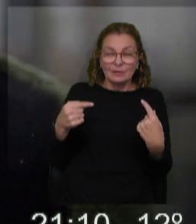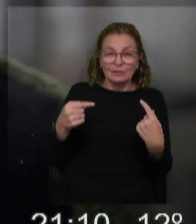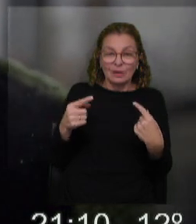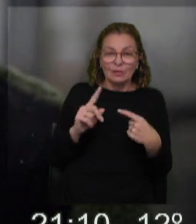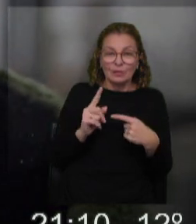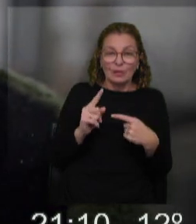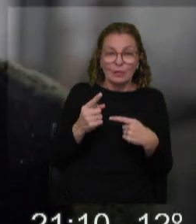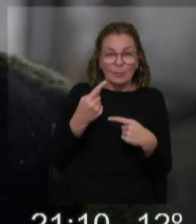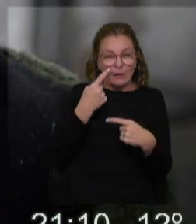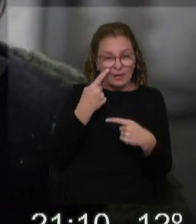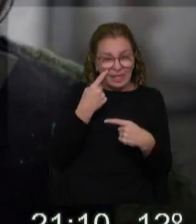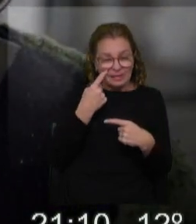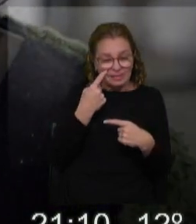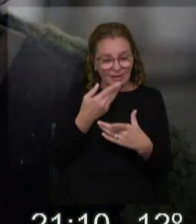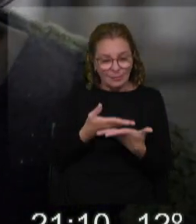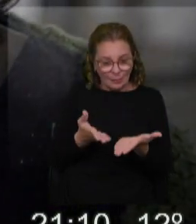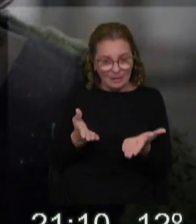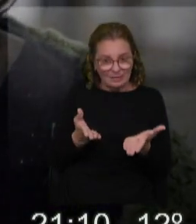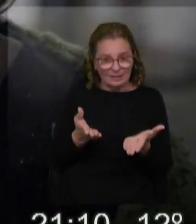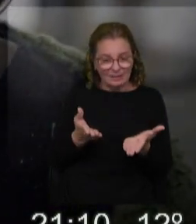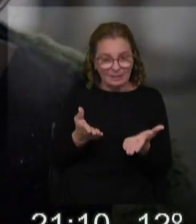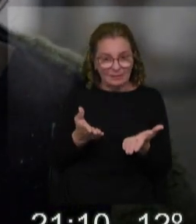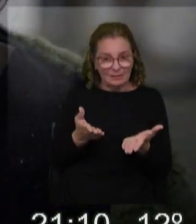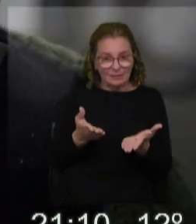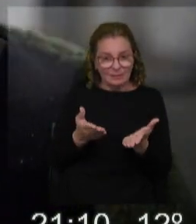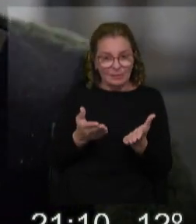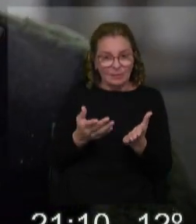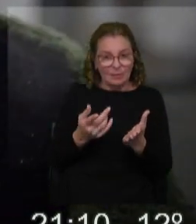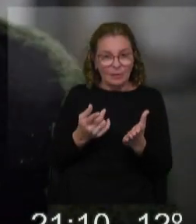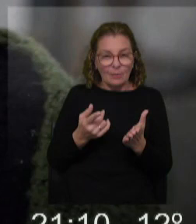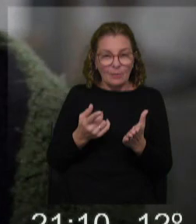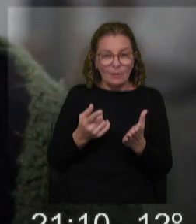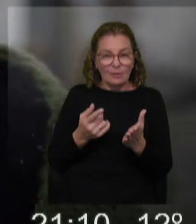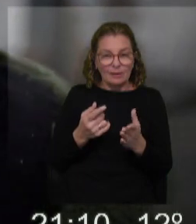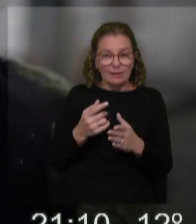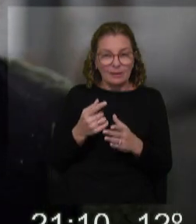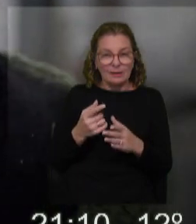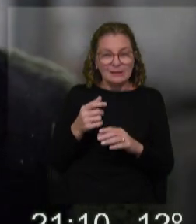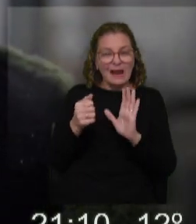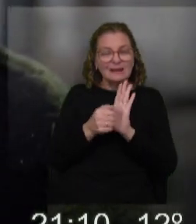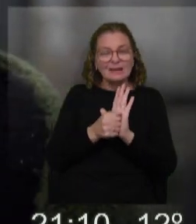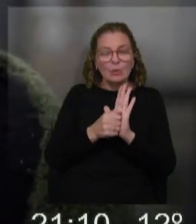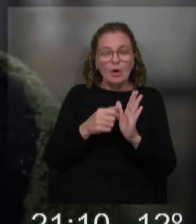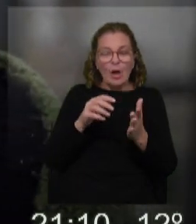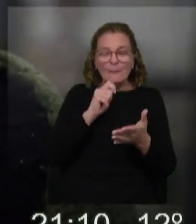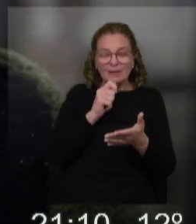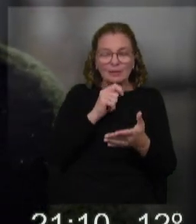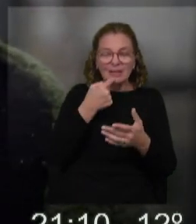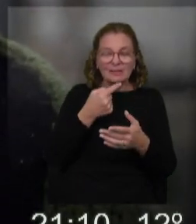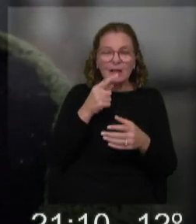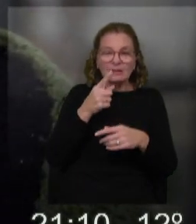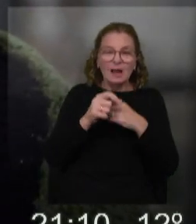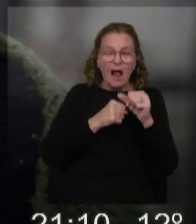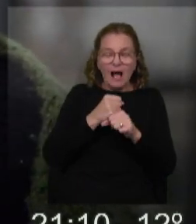tan evidentes como puede ser un artículo periodístico. En tal año pasó tal cosa, tal otra, y esto fueron las